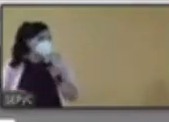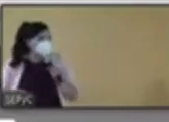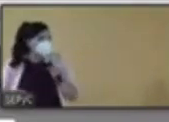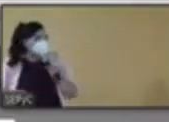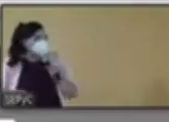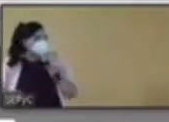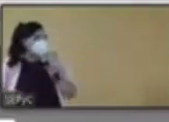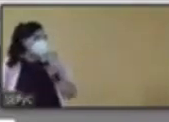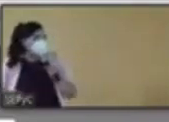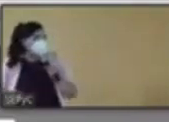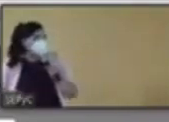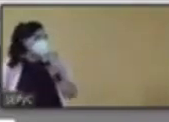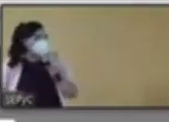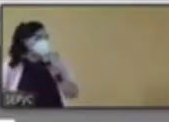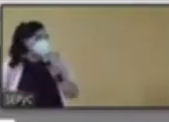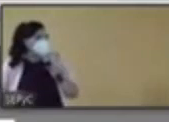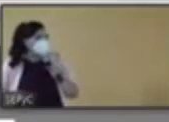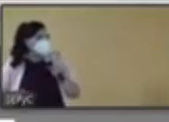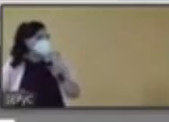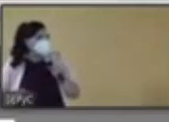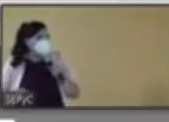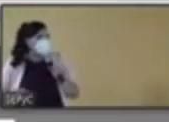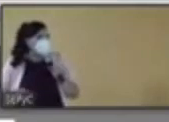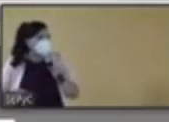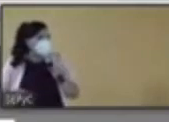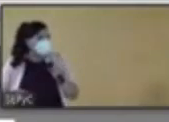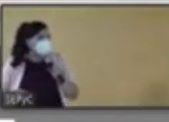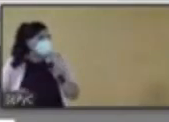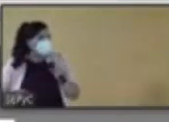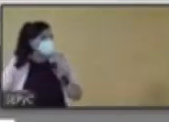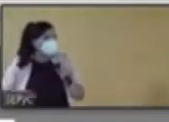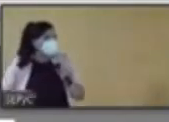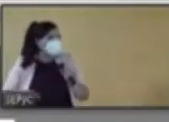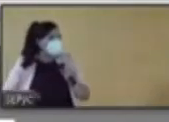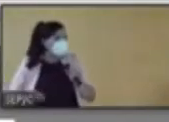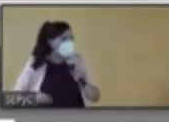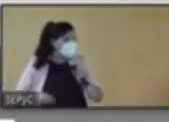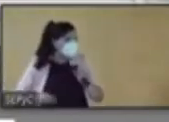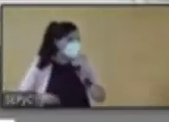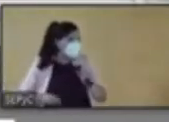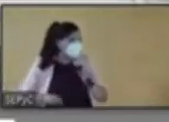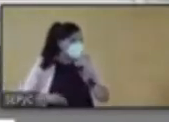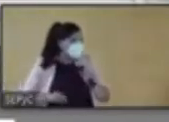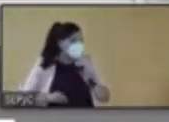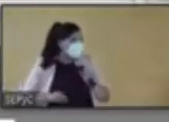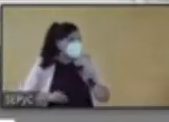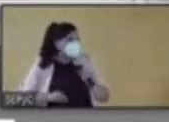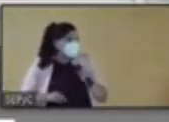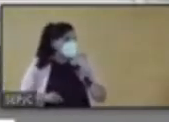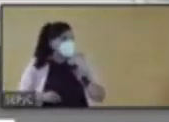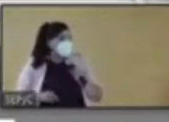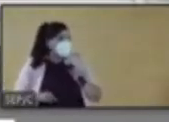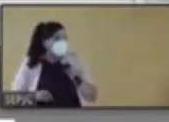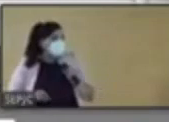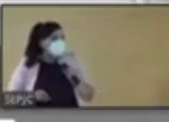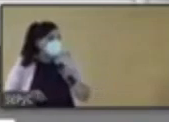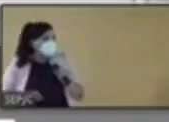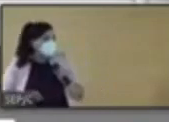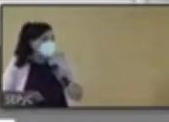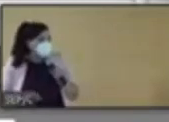bien, era la señora identificado, la persona física identificada con este nombre. En su caso, el